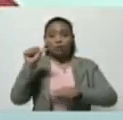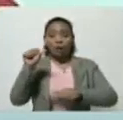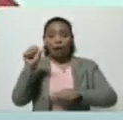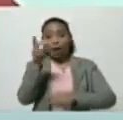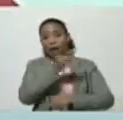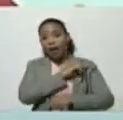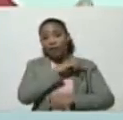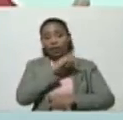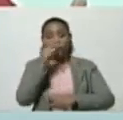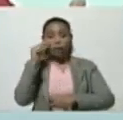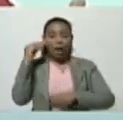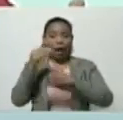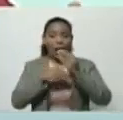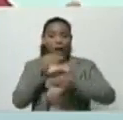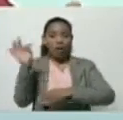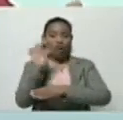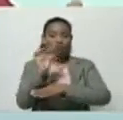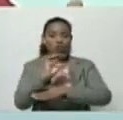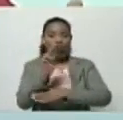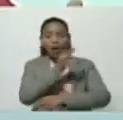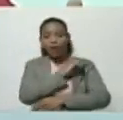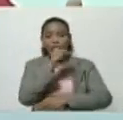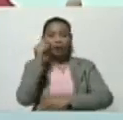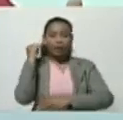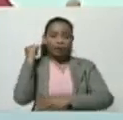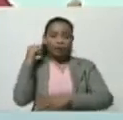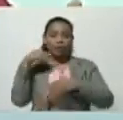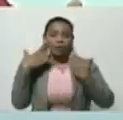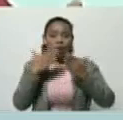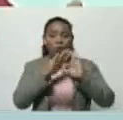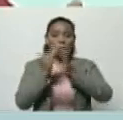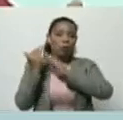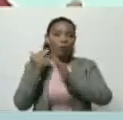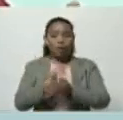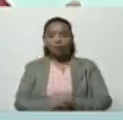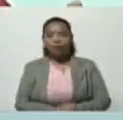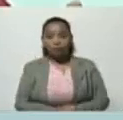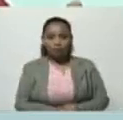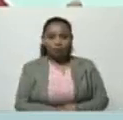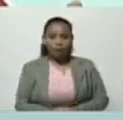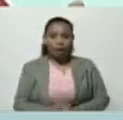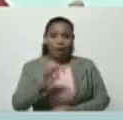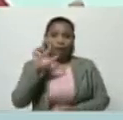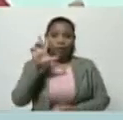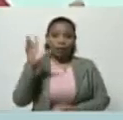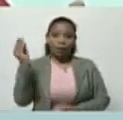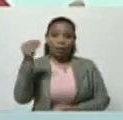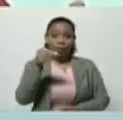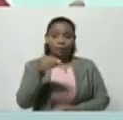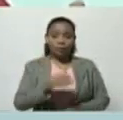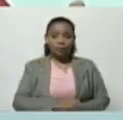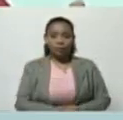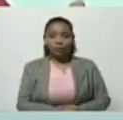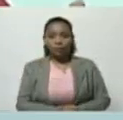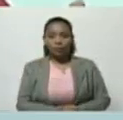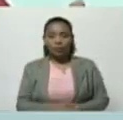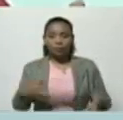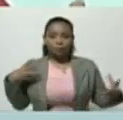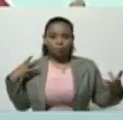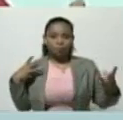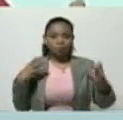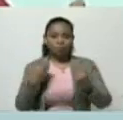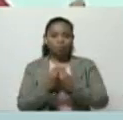jefe, ejercerá la función de jefe o jefa de comunidad. Y 3 más que lo